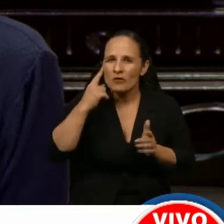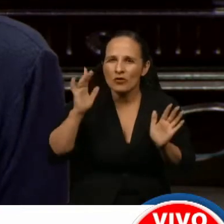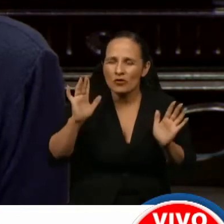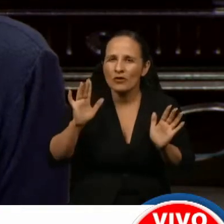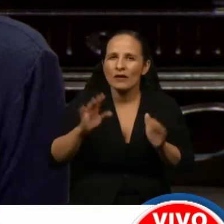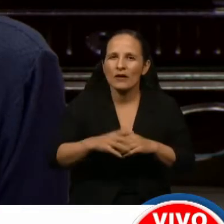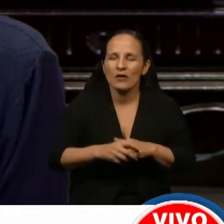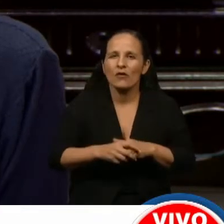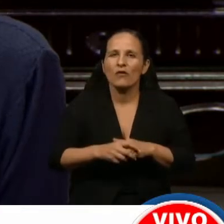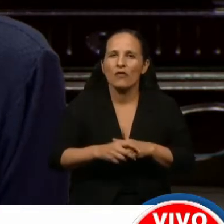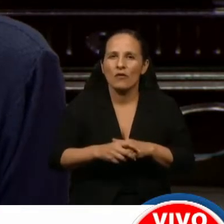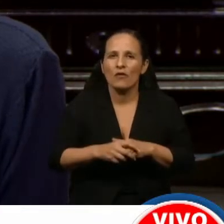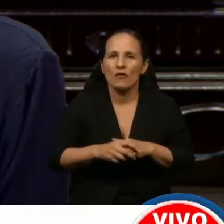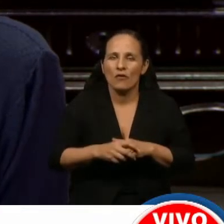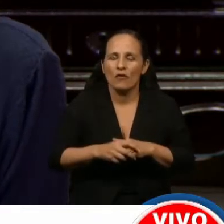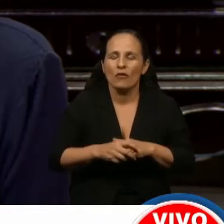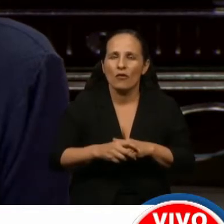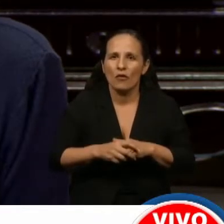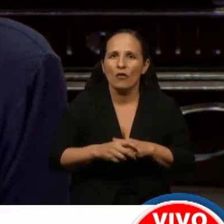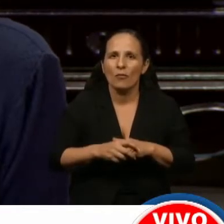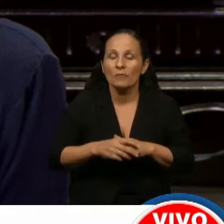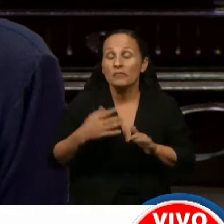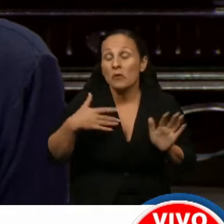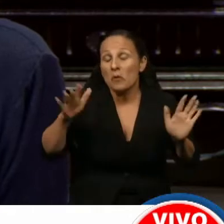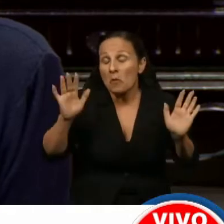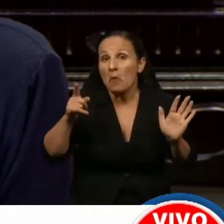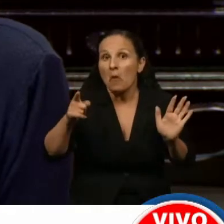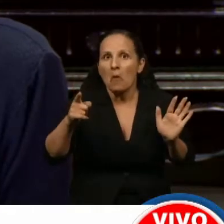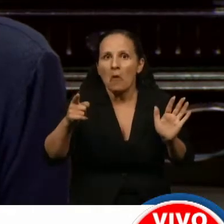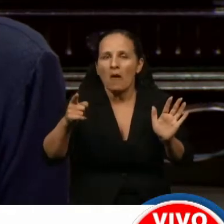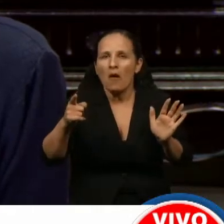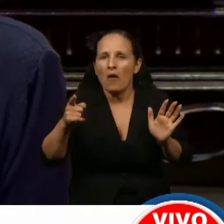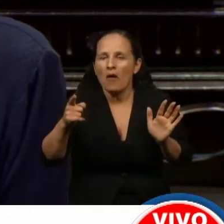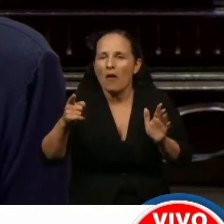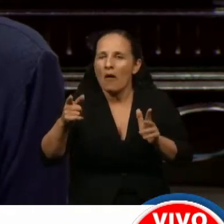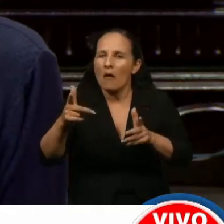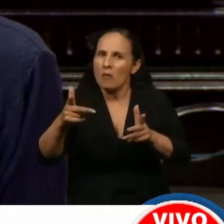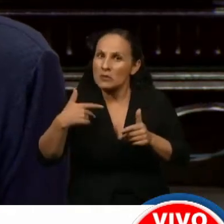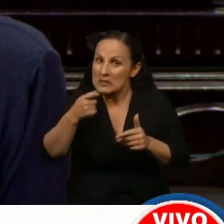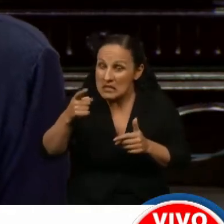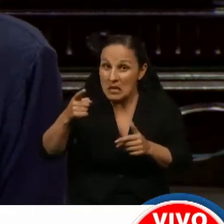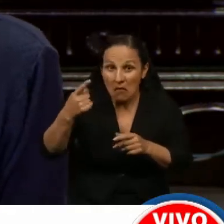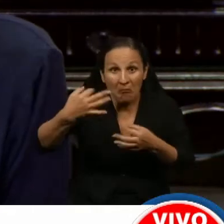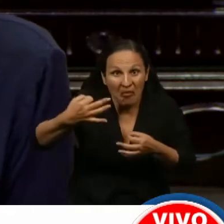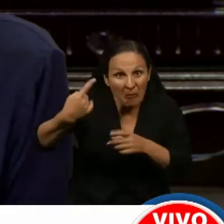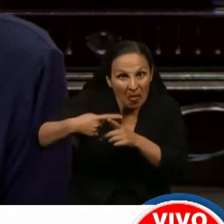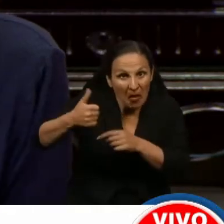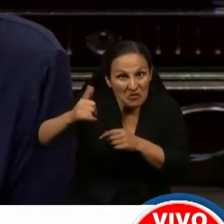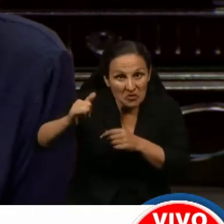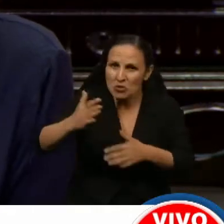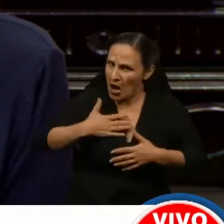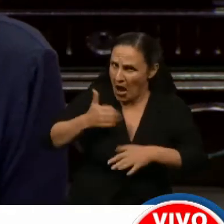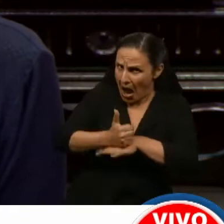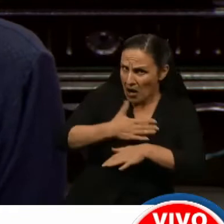realmente tienen buena carga, buena vibra, Acá estoy. Ahí está el gobierno, ahí